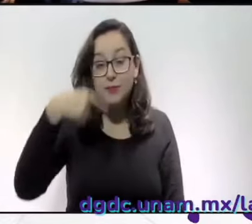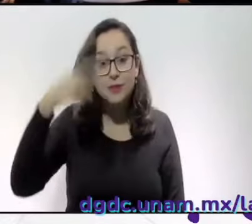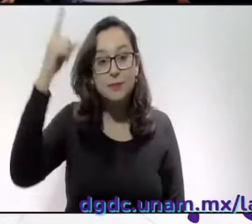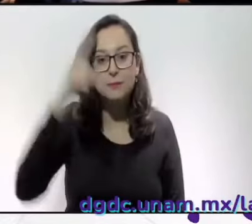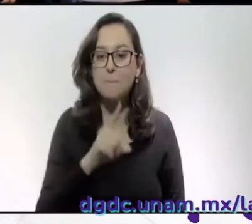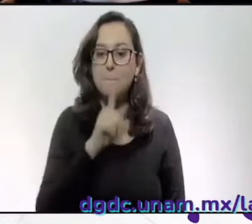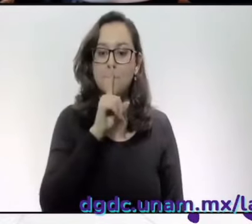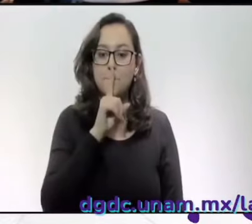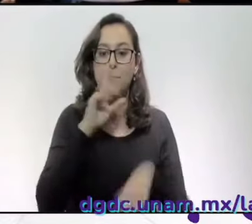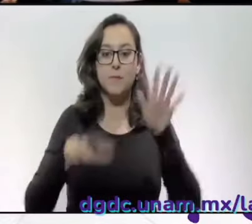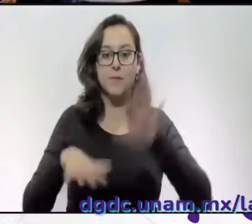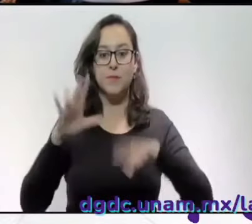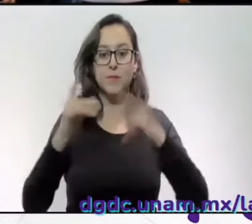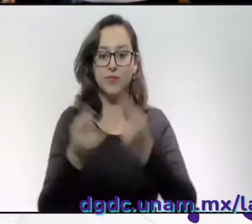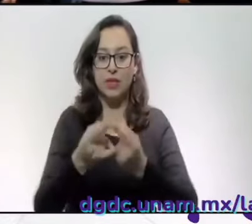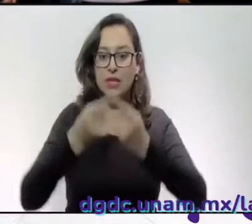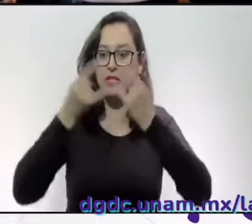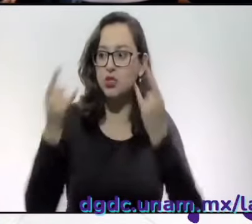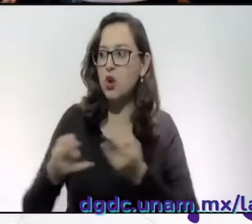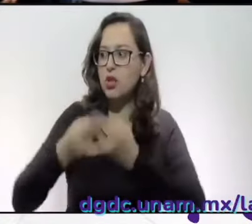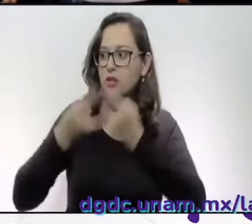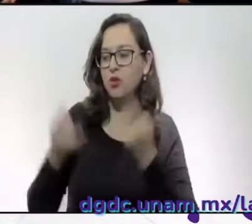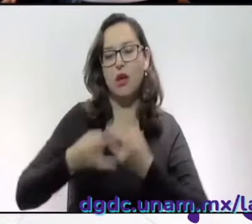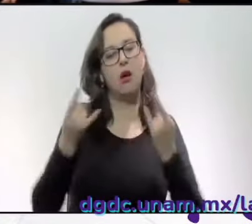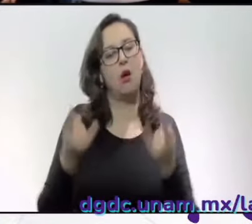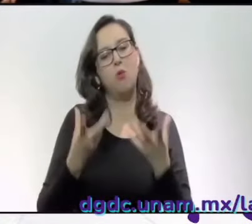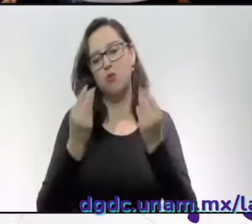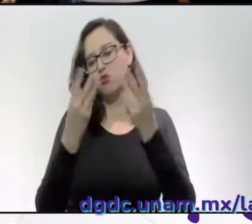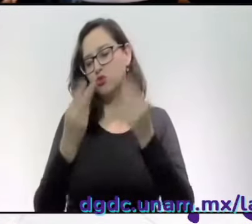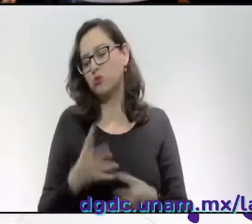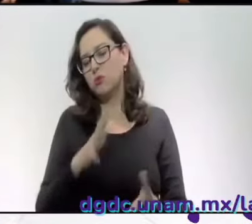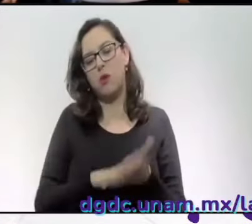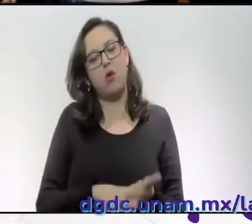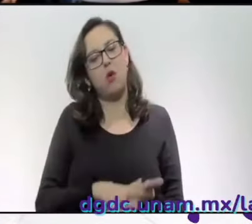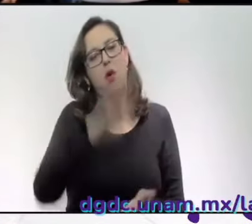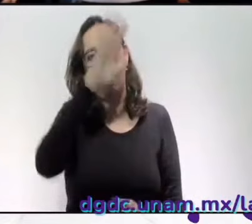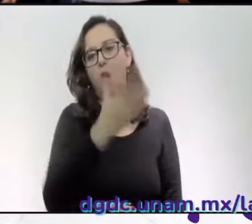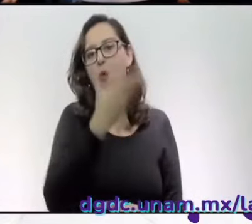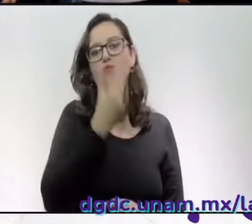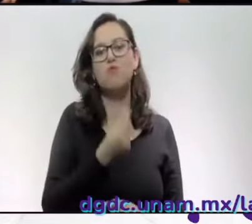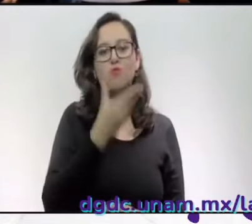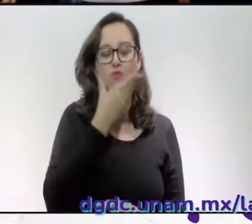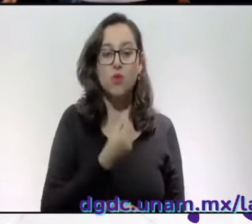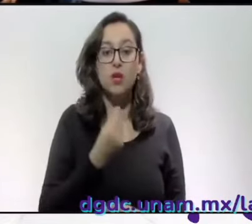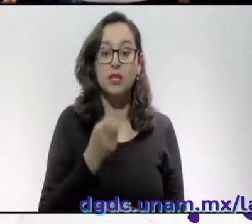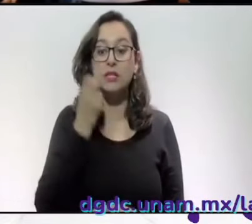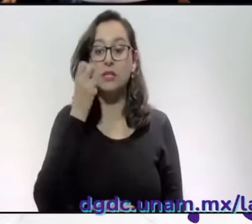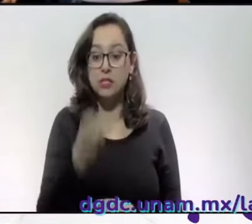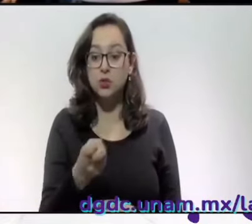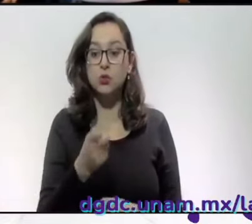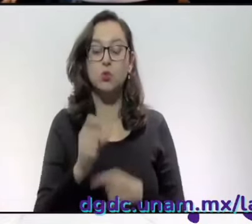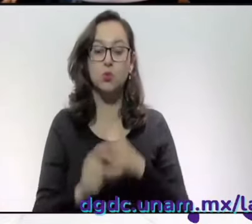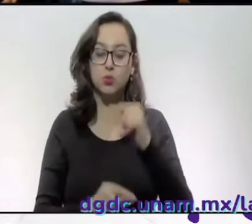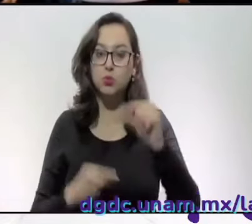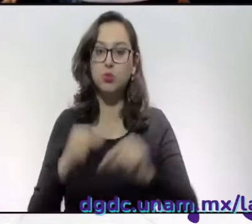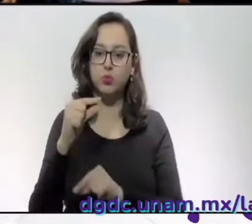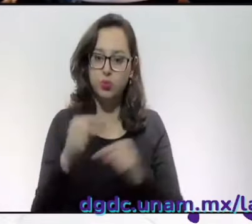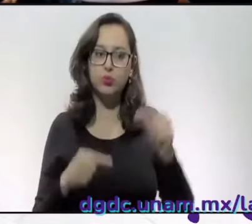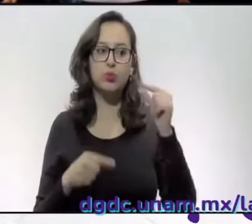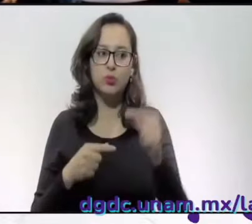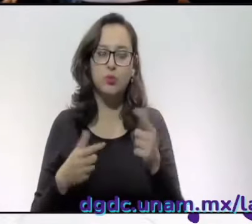referencia histórica, pues obviamente lo que hay son principalmente hombres. Entonces, es algo como que se realimenta, ¿no? Entonces,